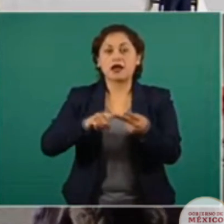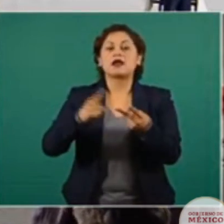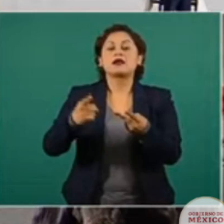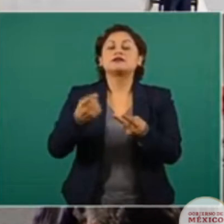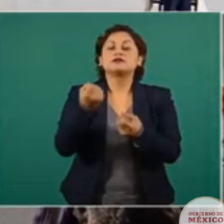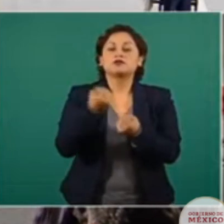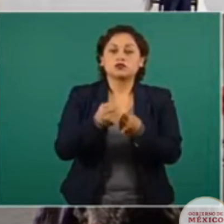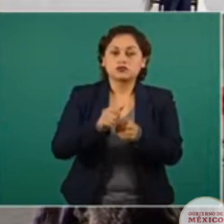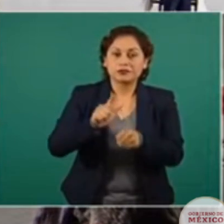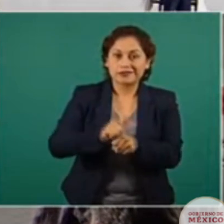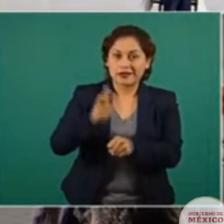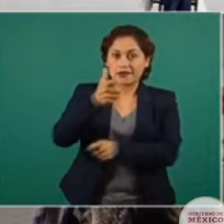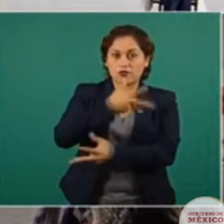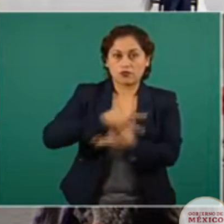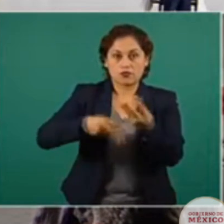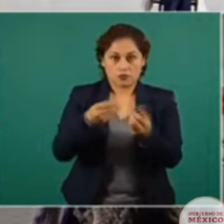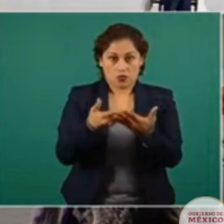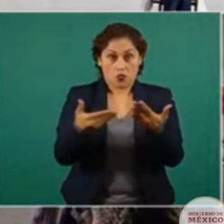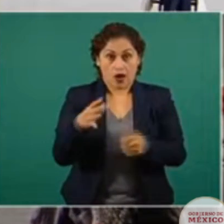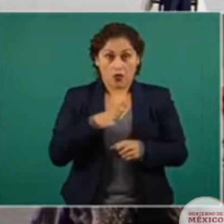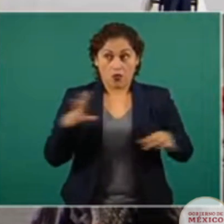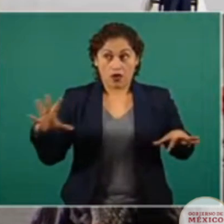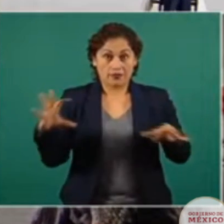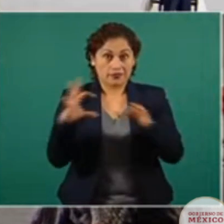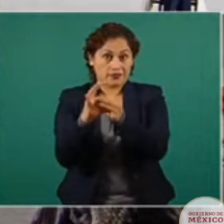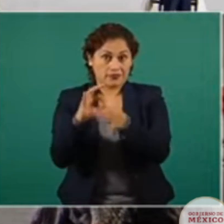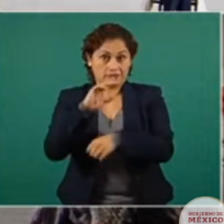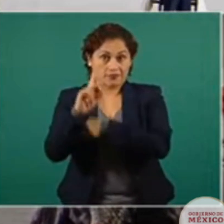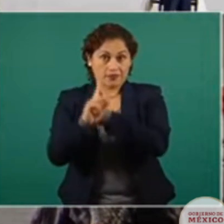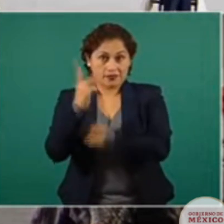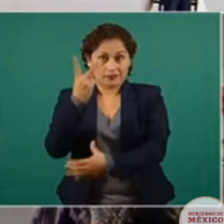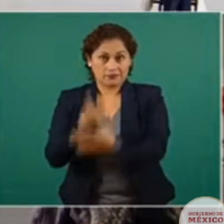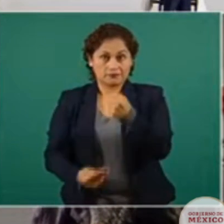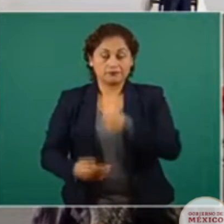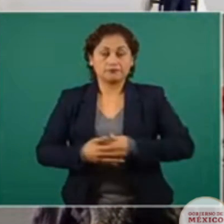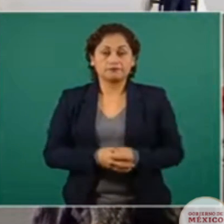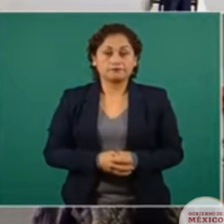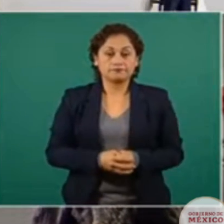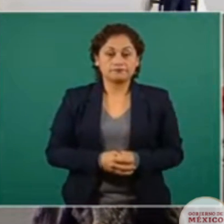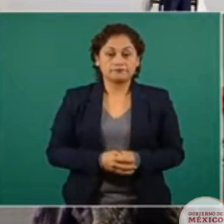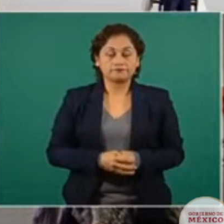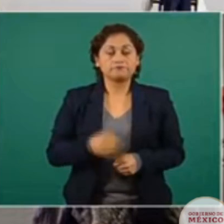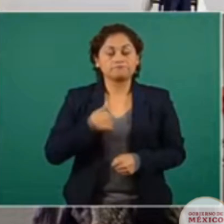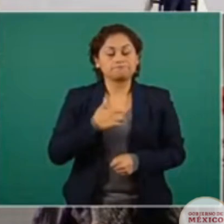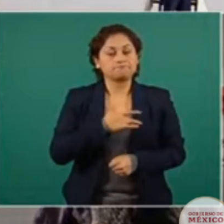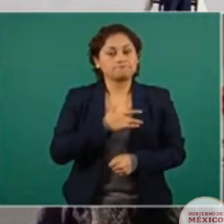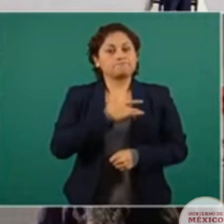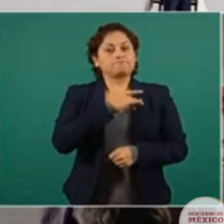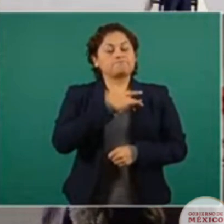hoy entrelazan a nuestros dos países. Me alienta el